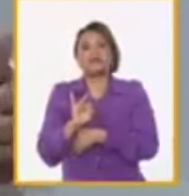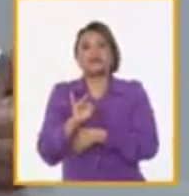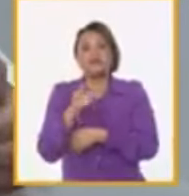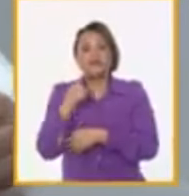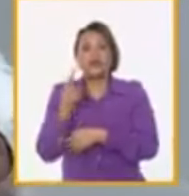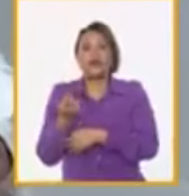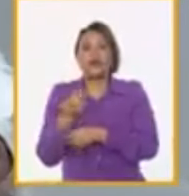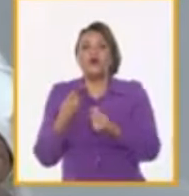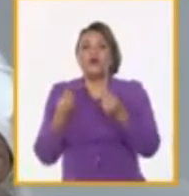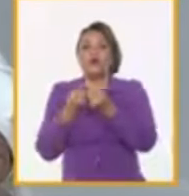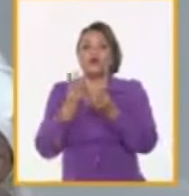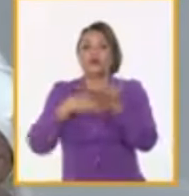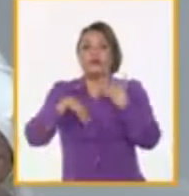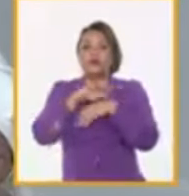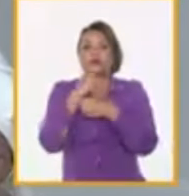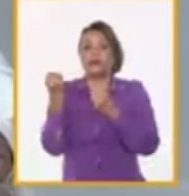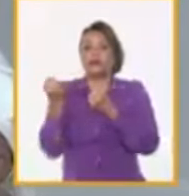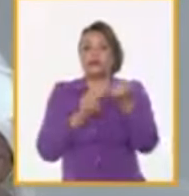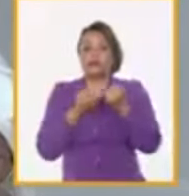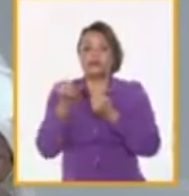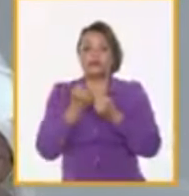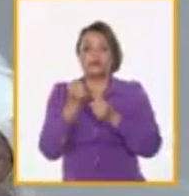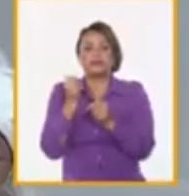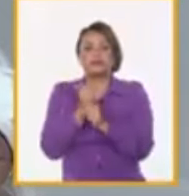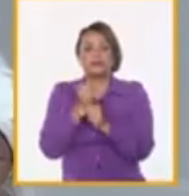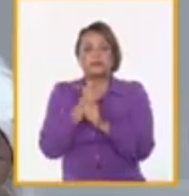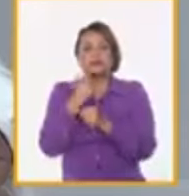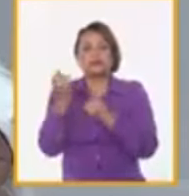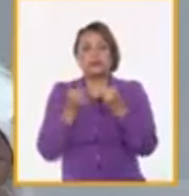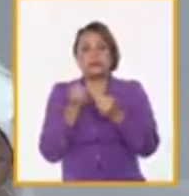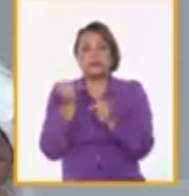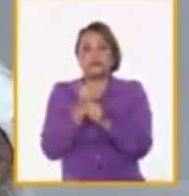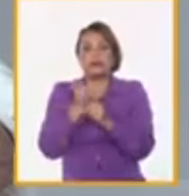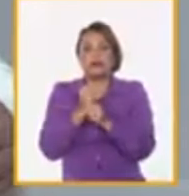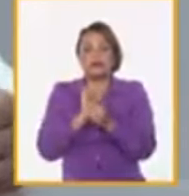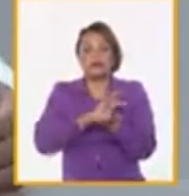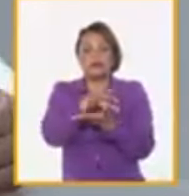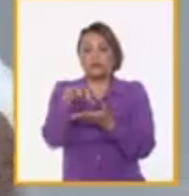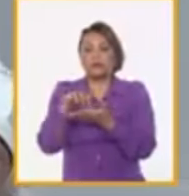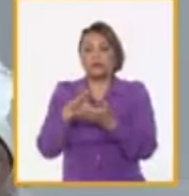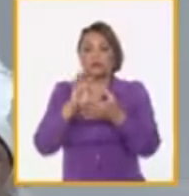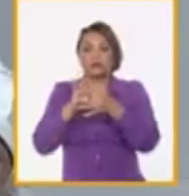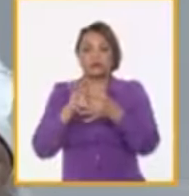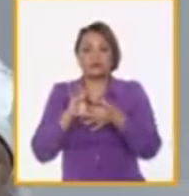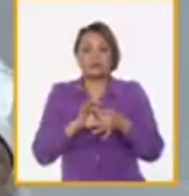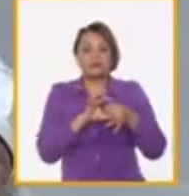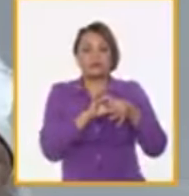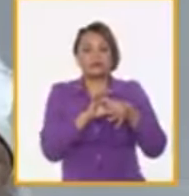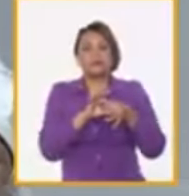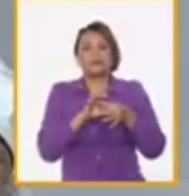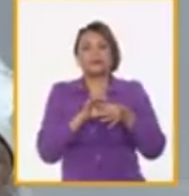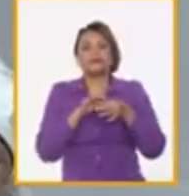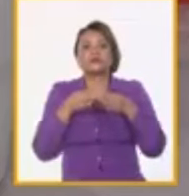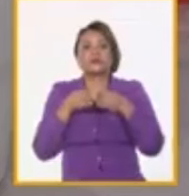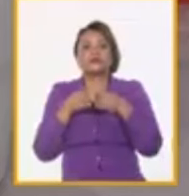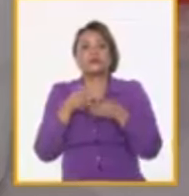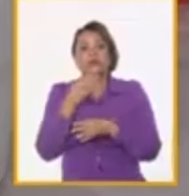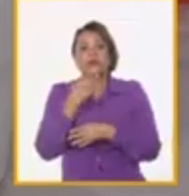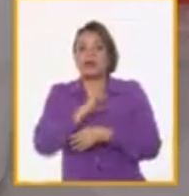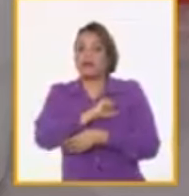con el Ministerio de Transporte y el trabajo que hacen los compañeros de la cadena Puerto Transporte Economía, poderlo